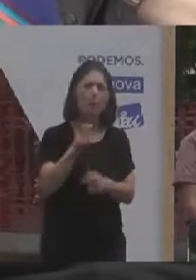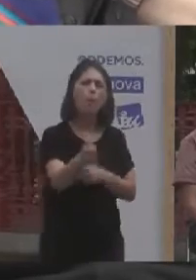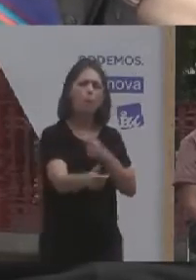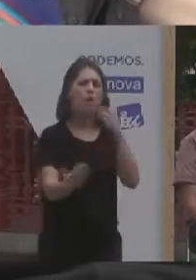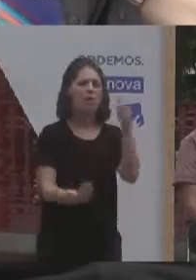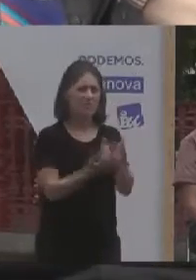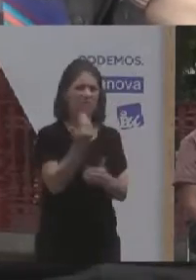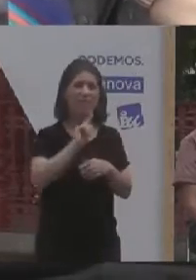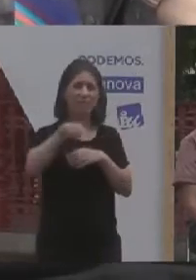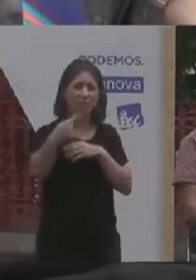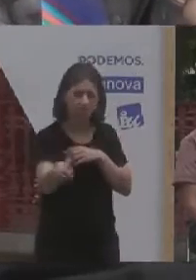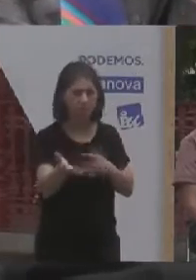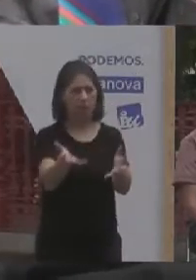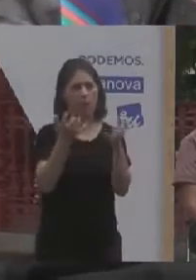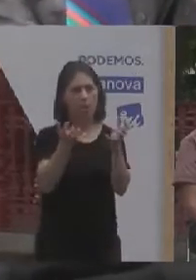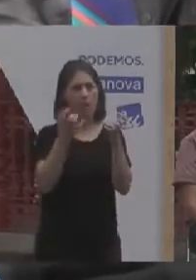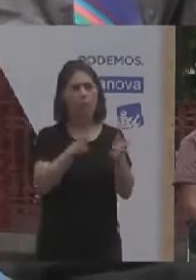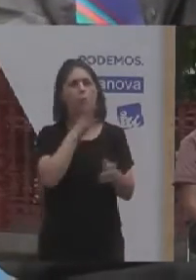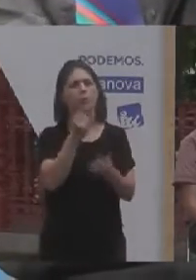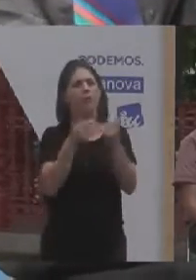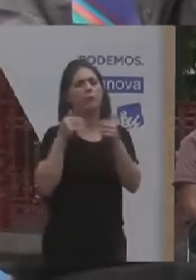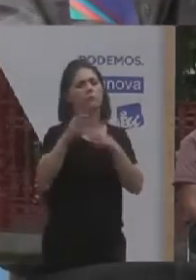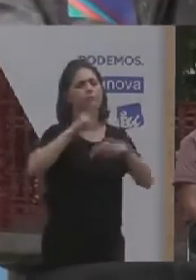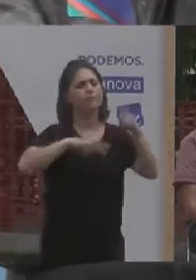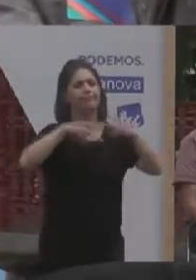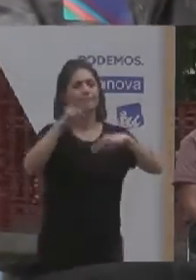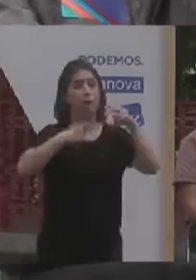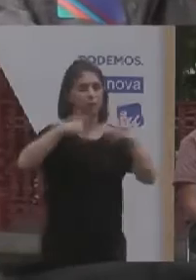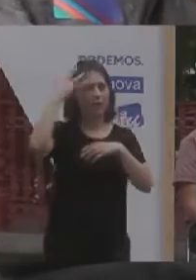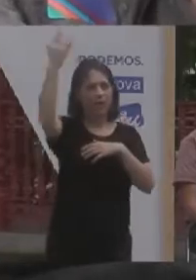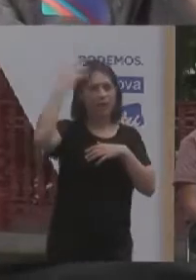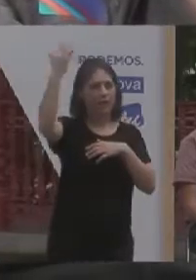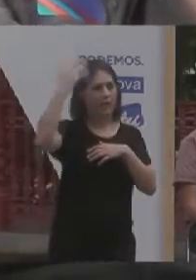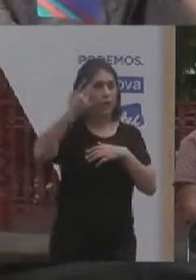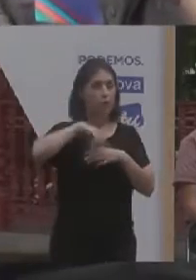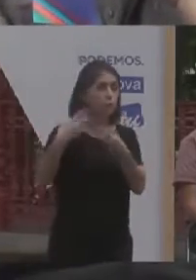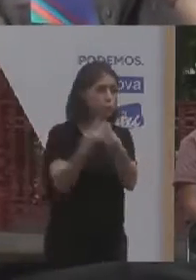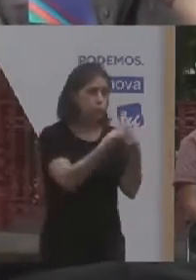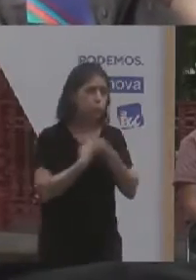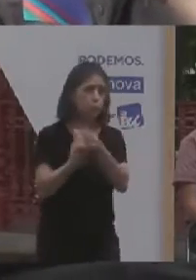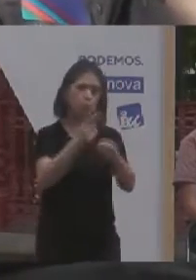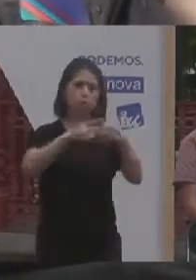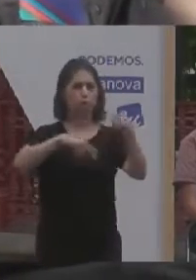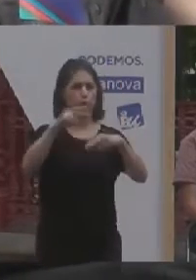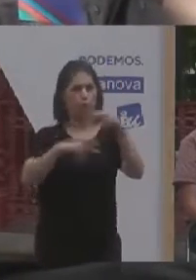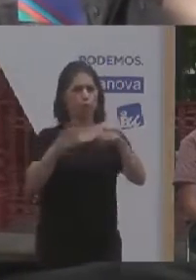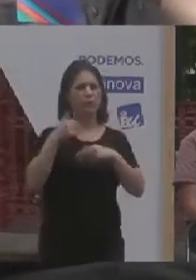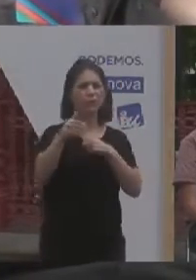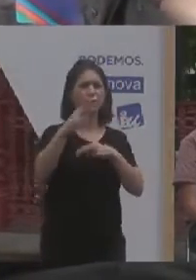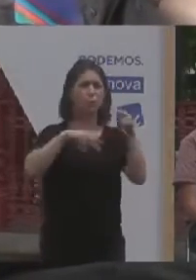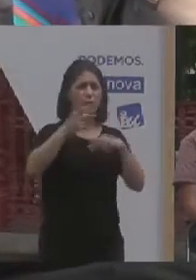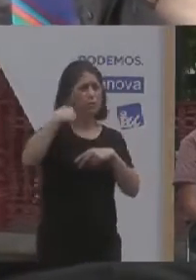o día despois, porque temos que construir o futuro que soñamos entre todas e todos. E temos que construir o